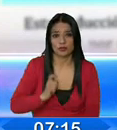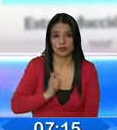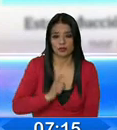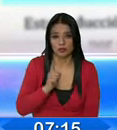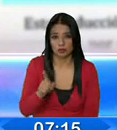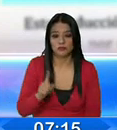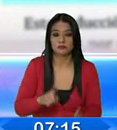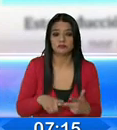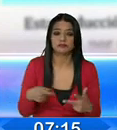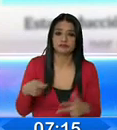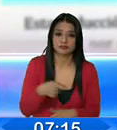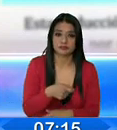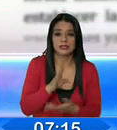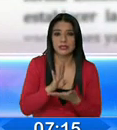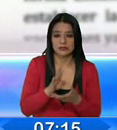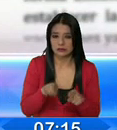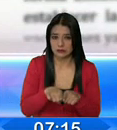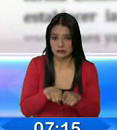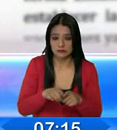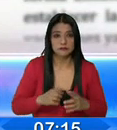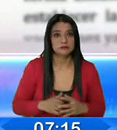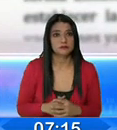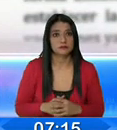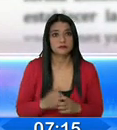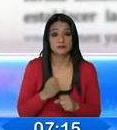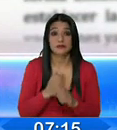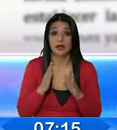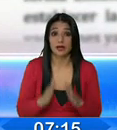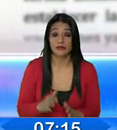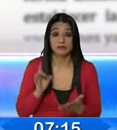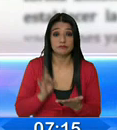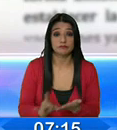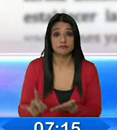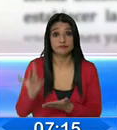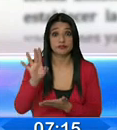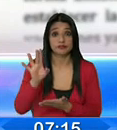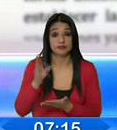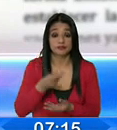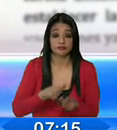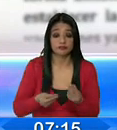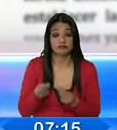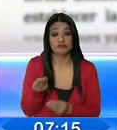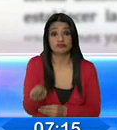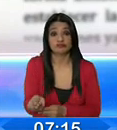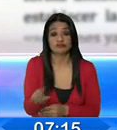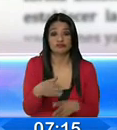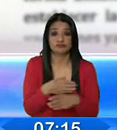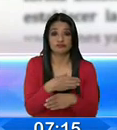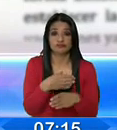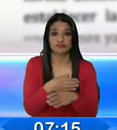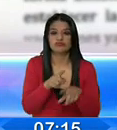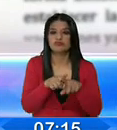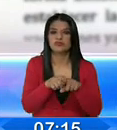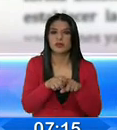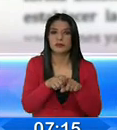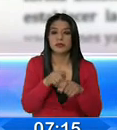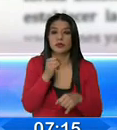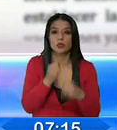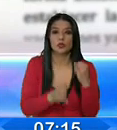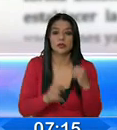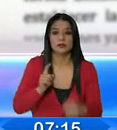las aportaciones al IES. Si el trabajador es despedido, la indemnización se calculará en base a la